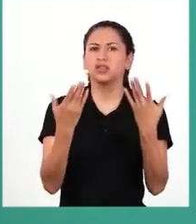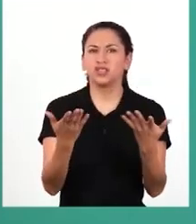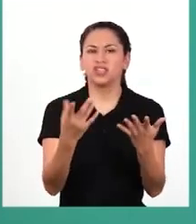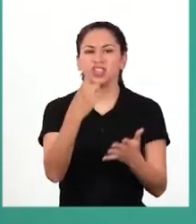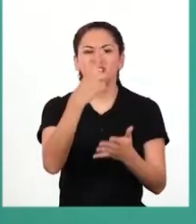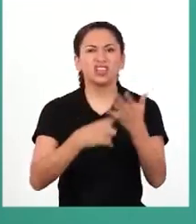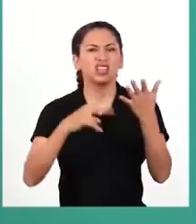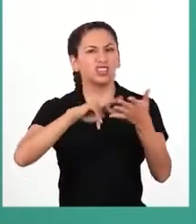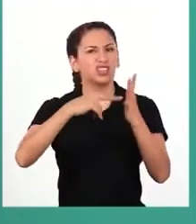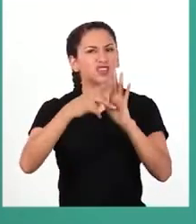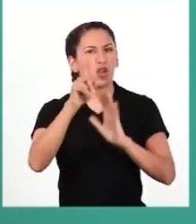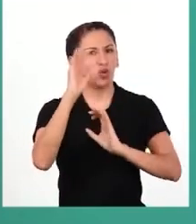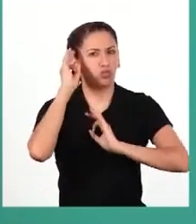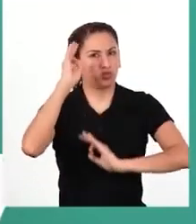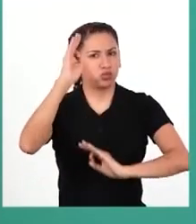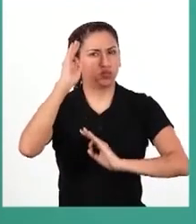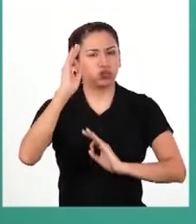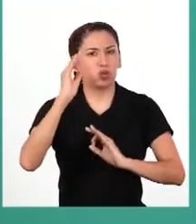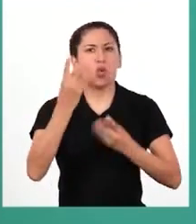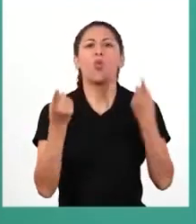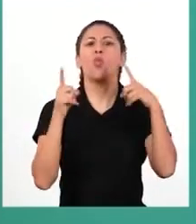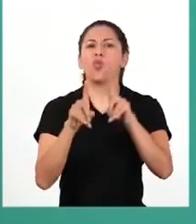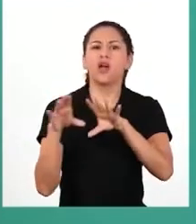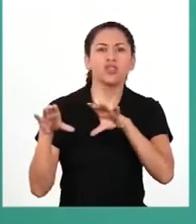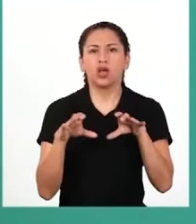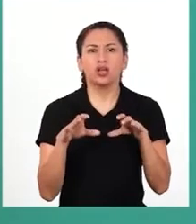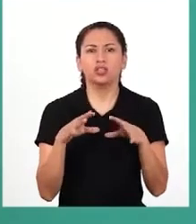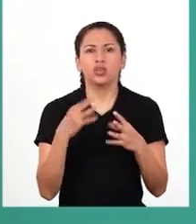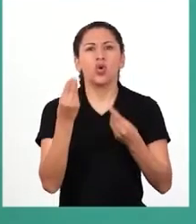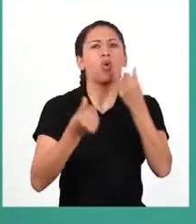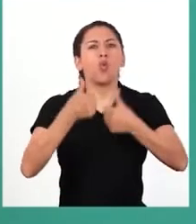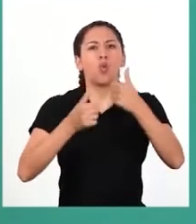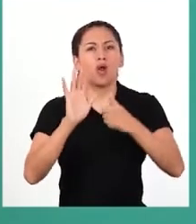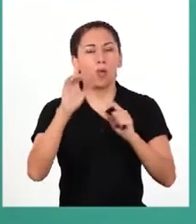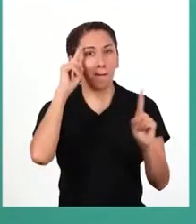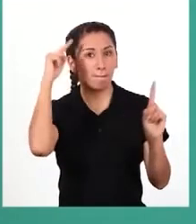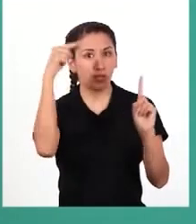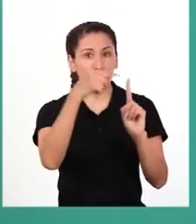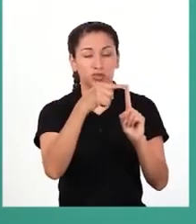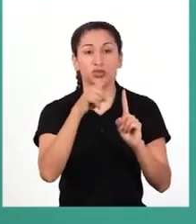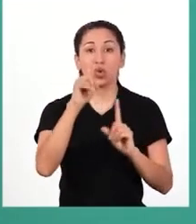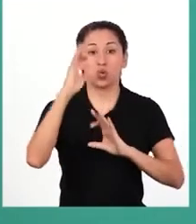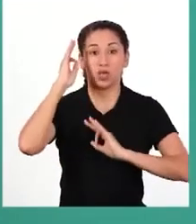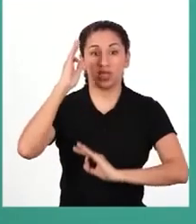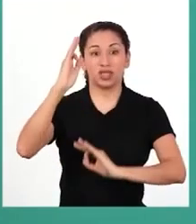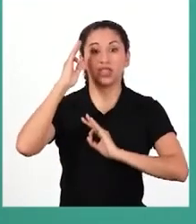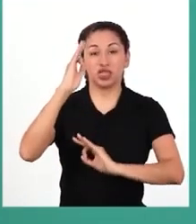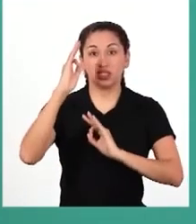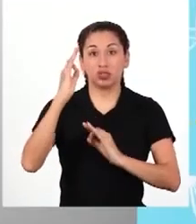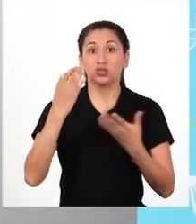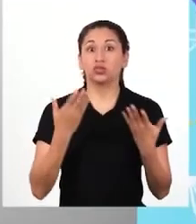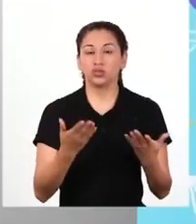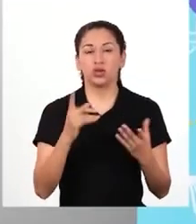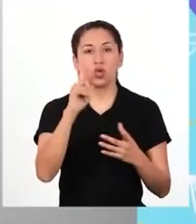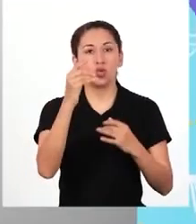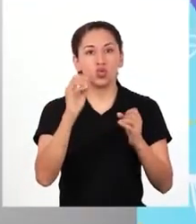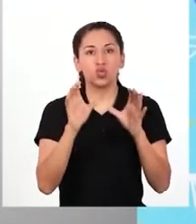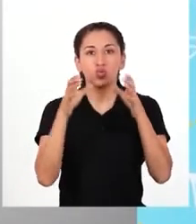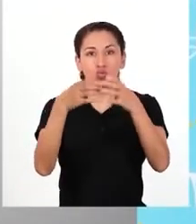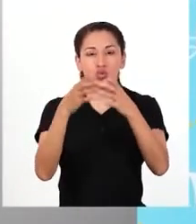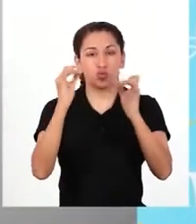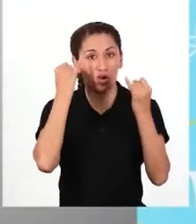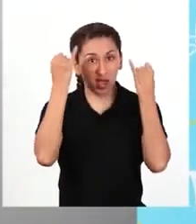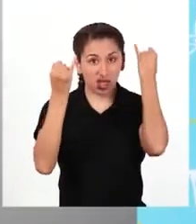y Marcela. La pregunta es, ¿qué es un discurso? ¿En qué contexto se realiza? ¿Y con qué propósito? Un discurso